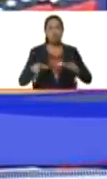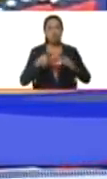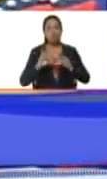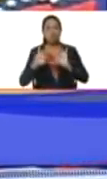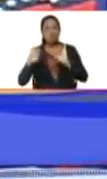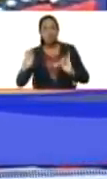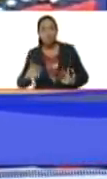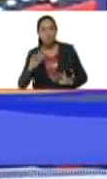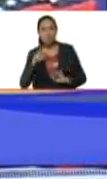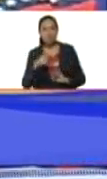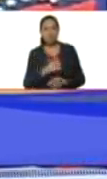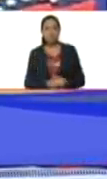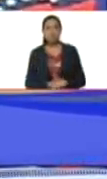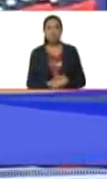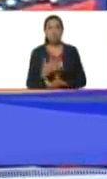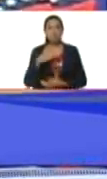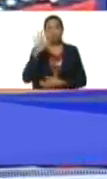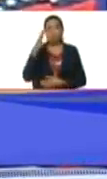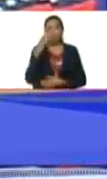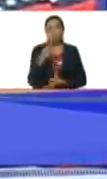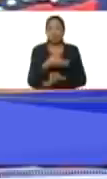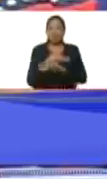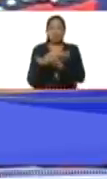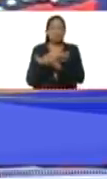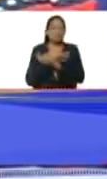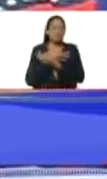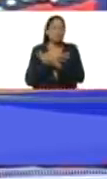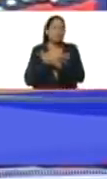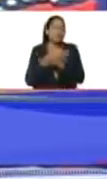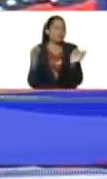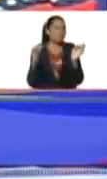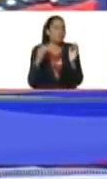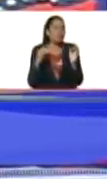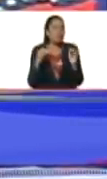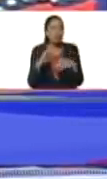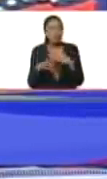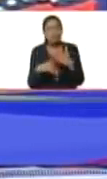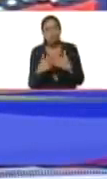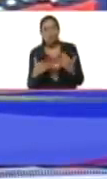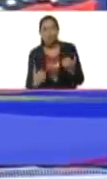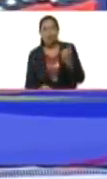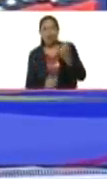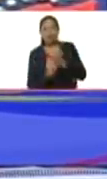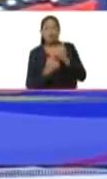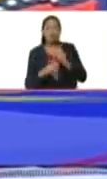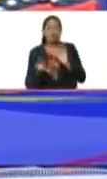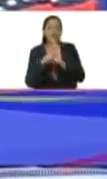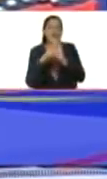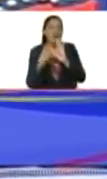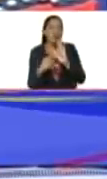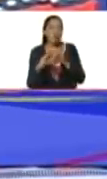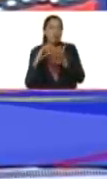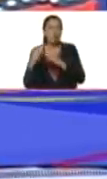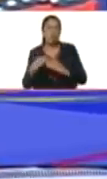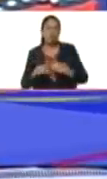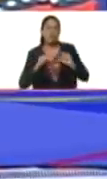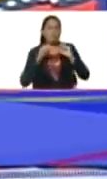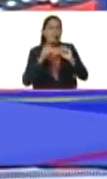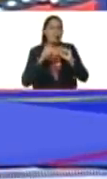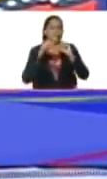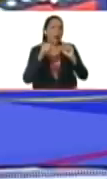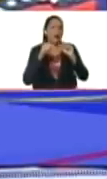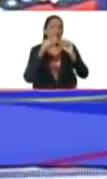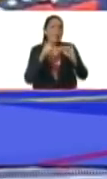media, y me parece una extraordinaria iniciativa y apoyo que esa ley de condominio avance